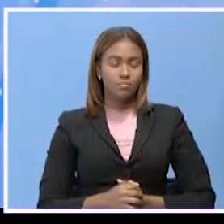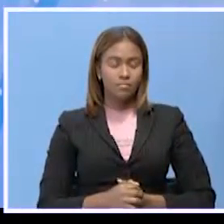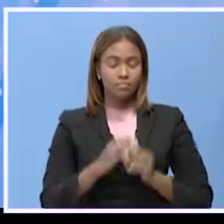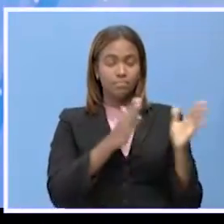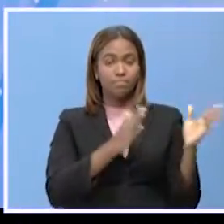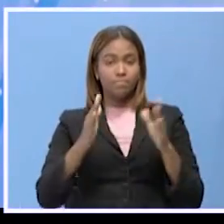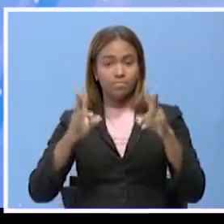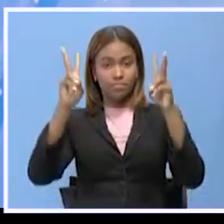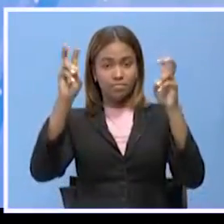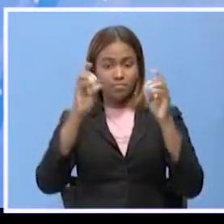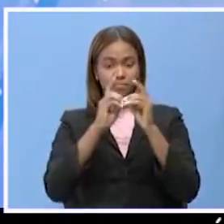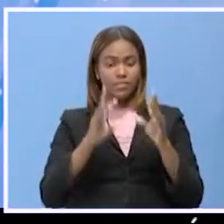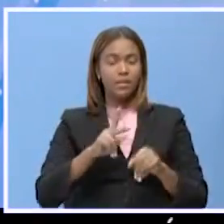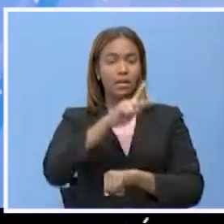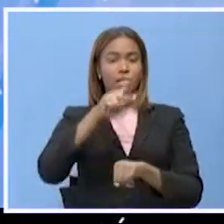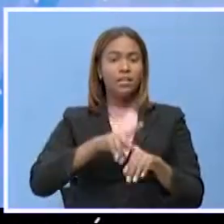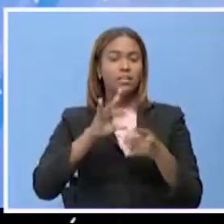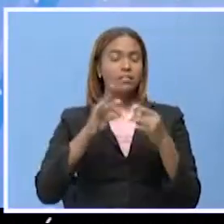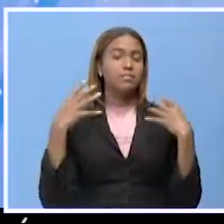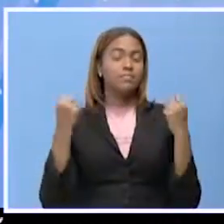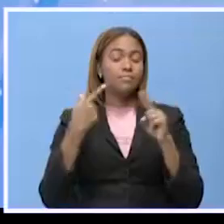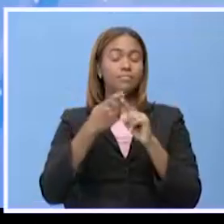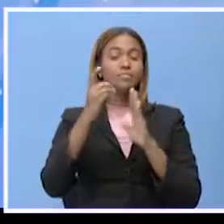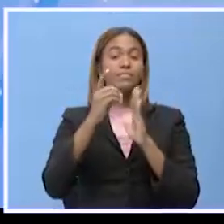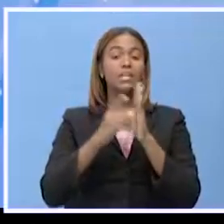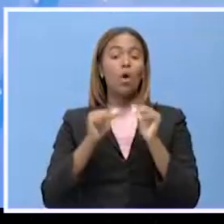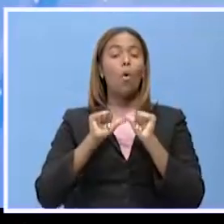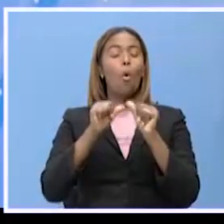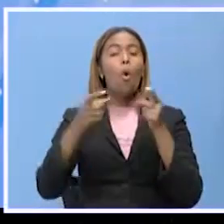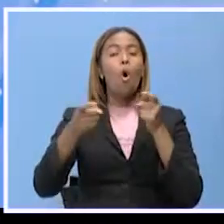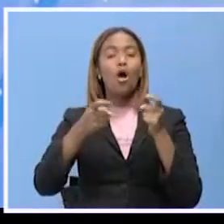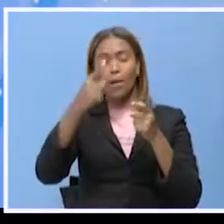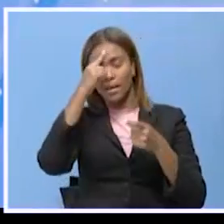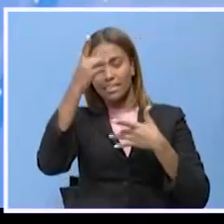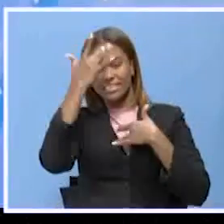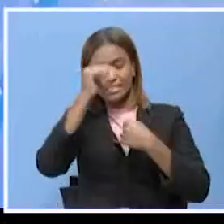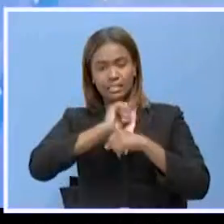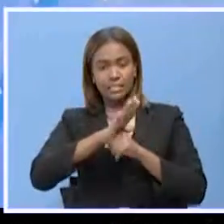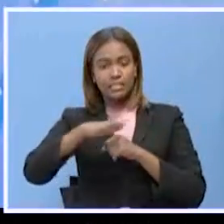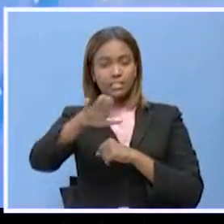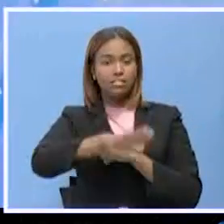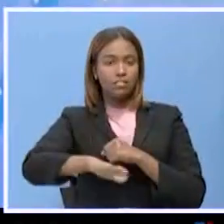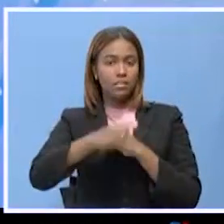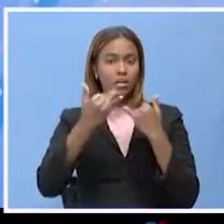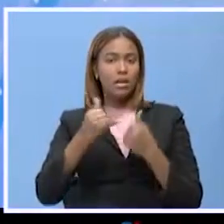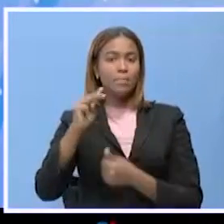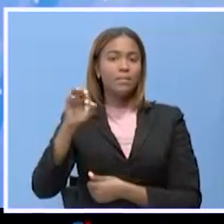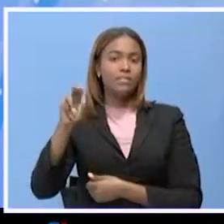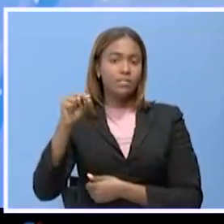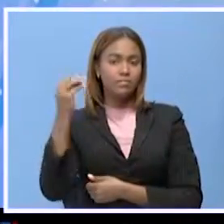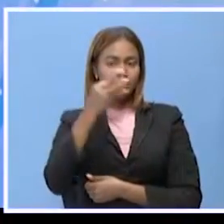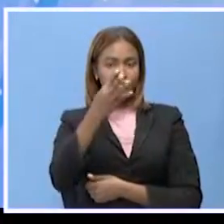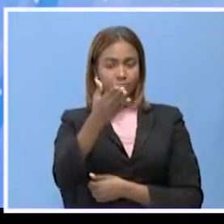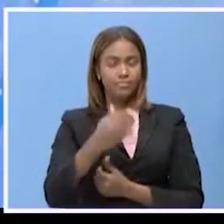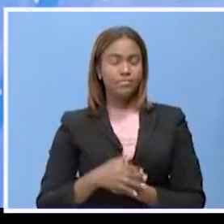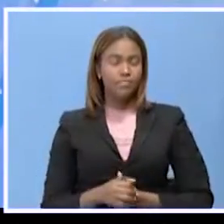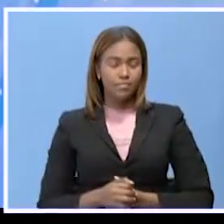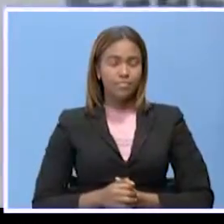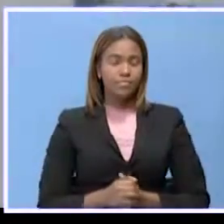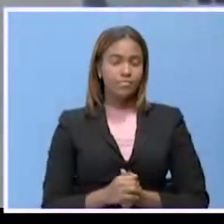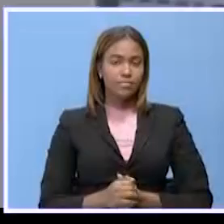En otro tema, la Dirección Provincial de Salud en Dajabón mantiene control de COVID-19 en la zona. Melvin Toribio tiene la historia.